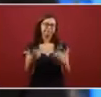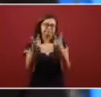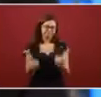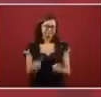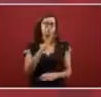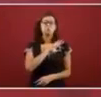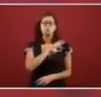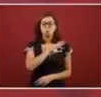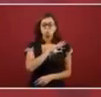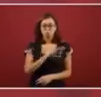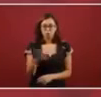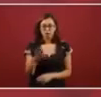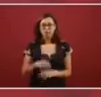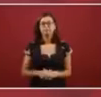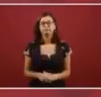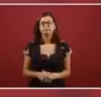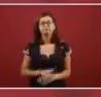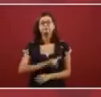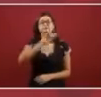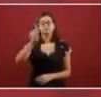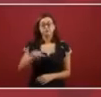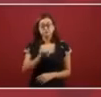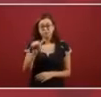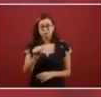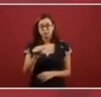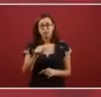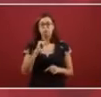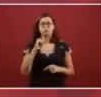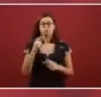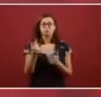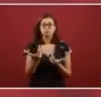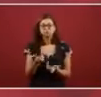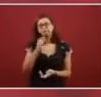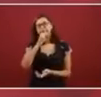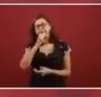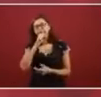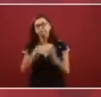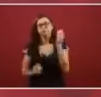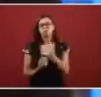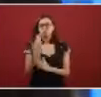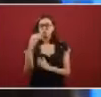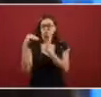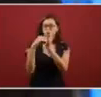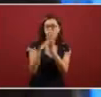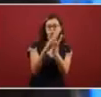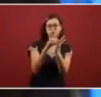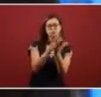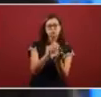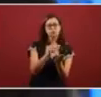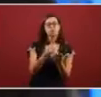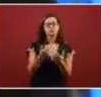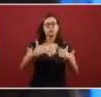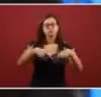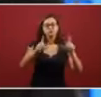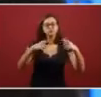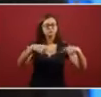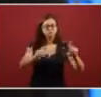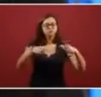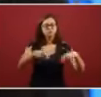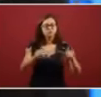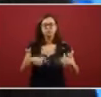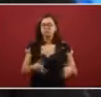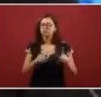permitir posteriormente ir añadiendo contenidos para la consulta de maestras, maestros y alumnos